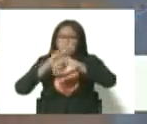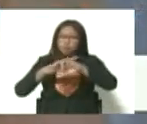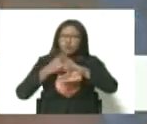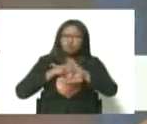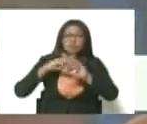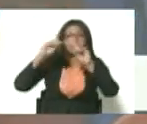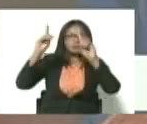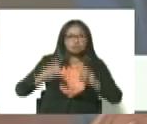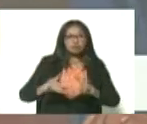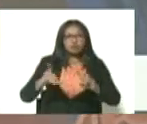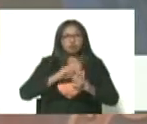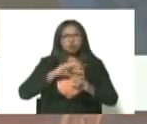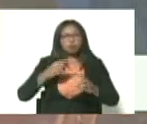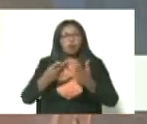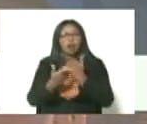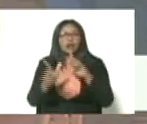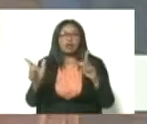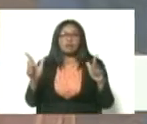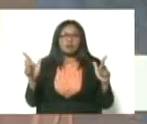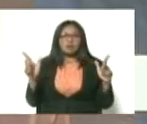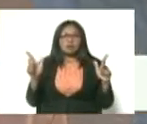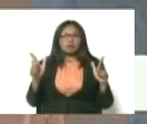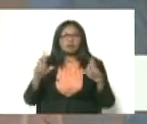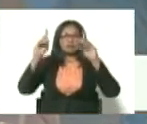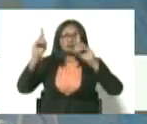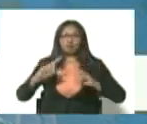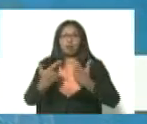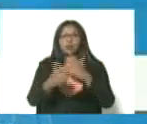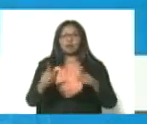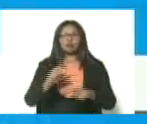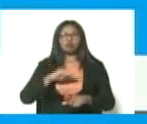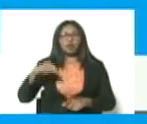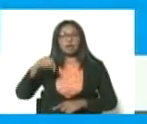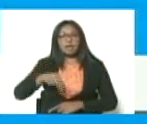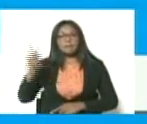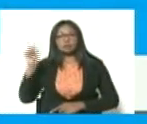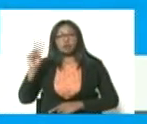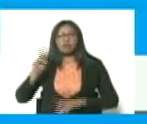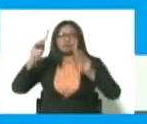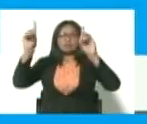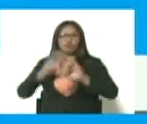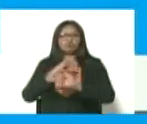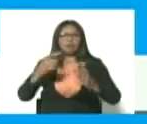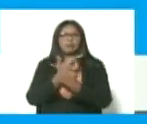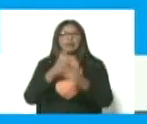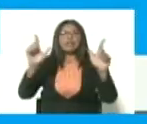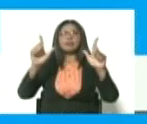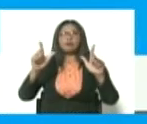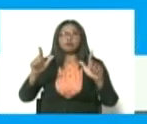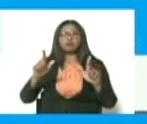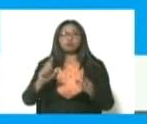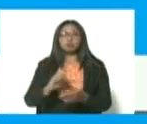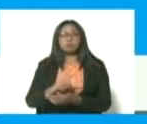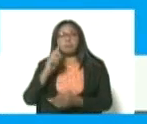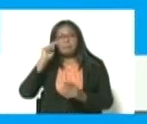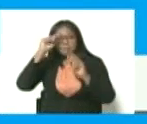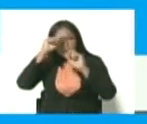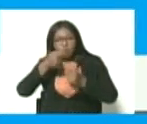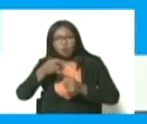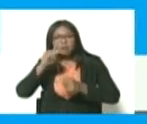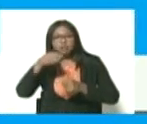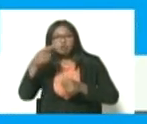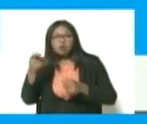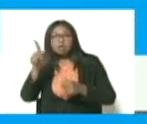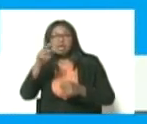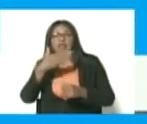decididos a ser libres. Y en Venezuela estamos decididos a ser libres. Reconozcan a quien reconozcan,